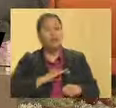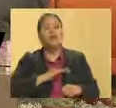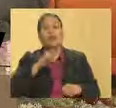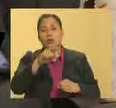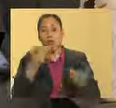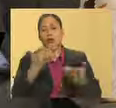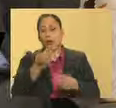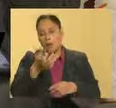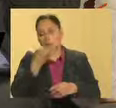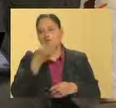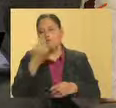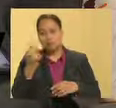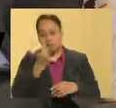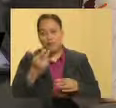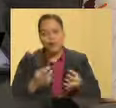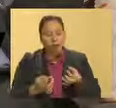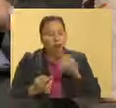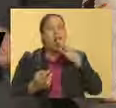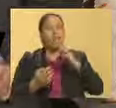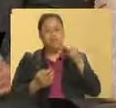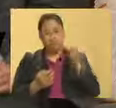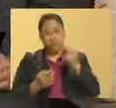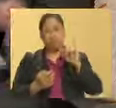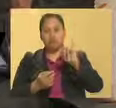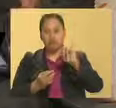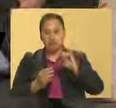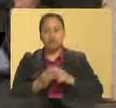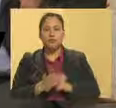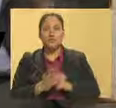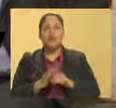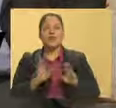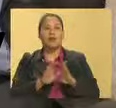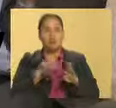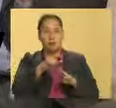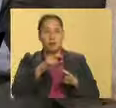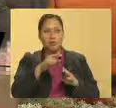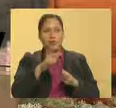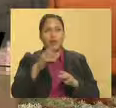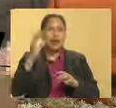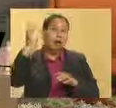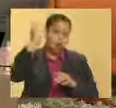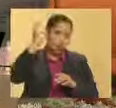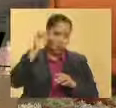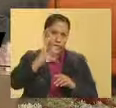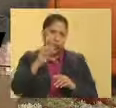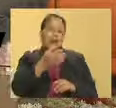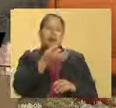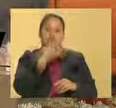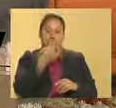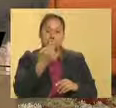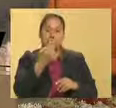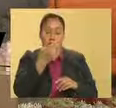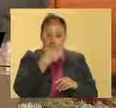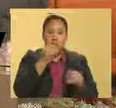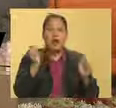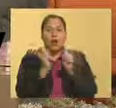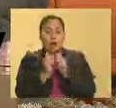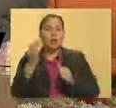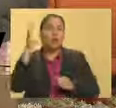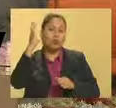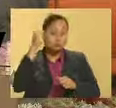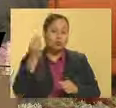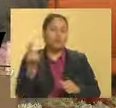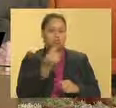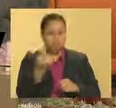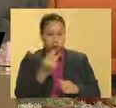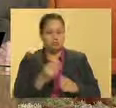utilizar antibióticos orales o... Digo, antibióticos orales, perdón, y las gotas... Las